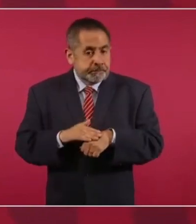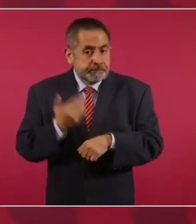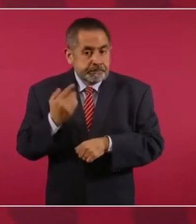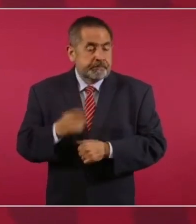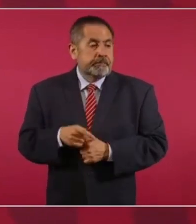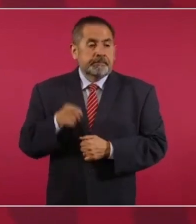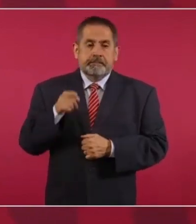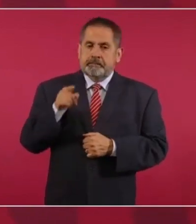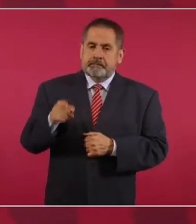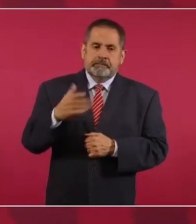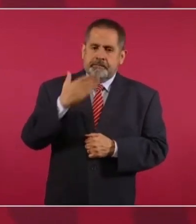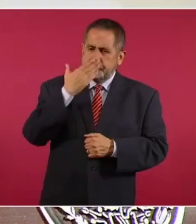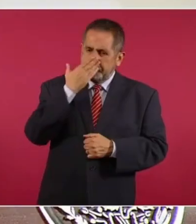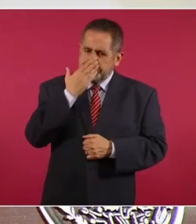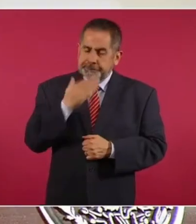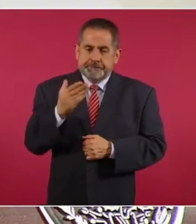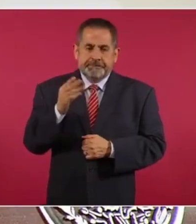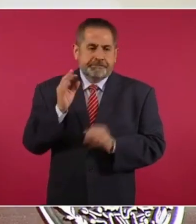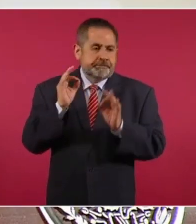porque fue una jornada